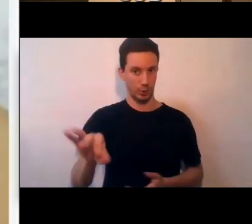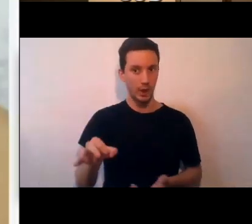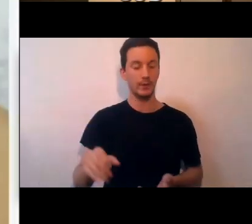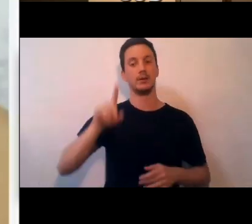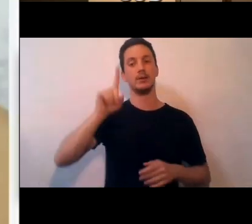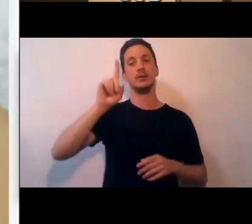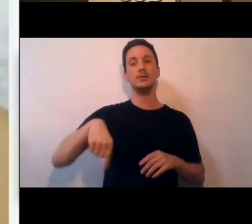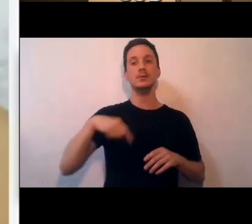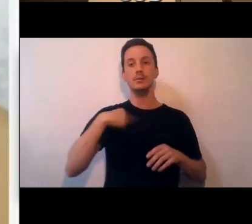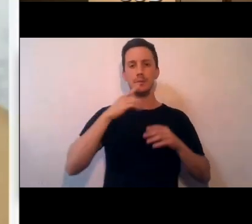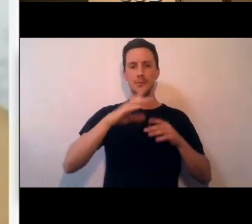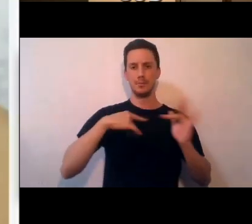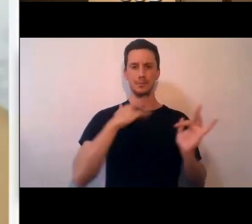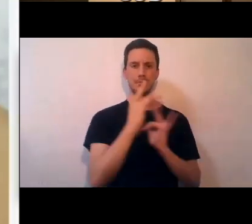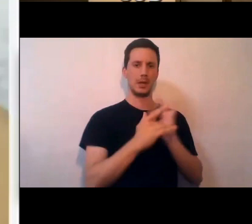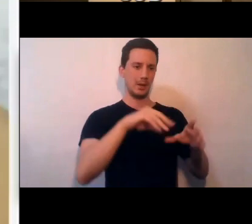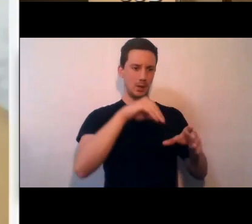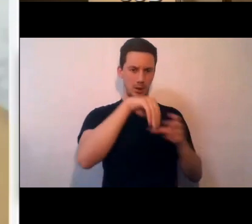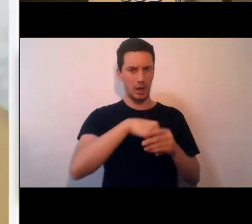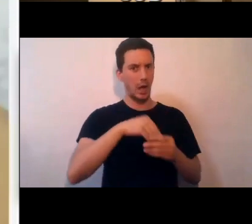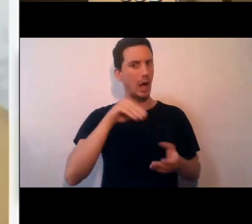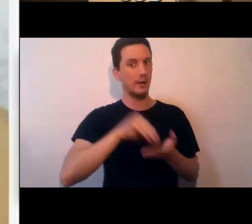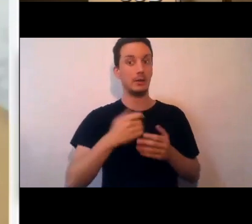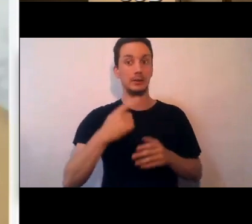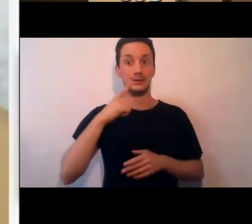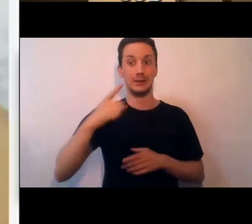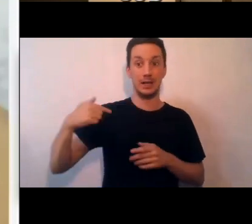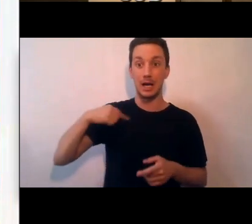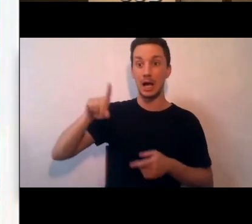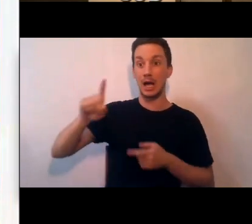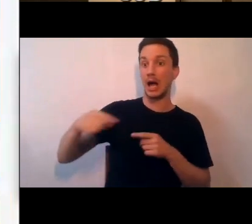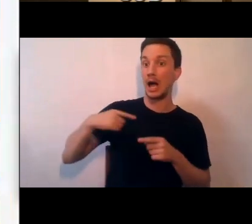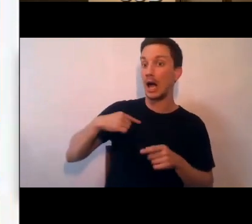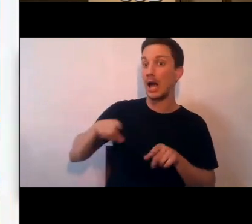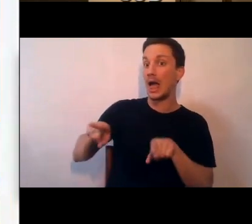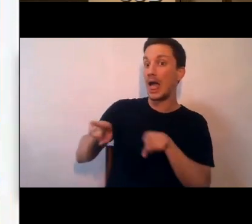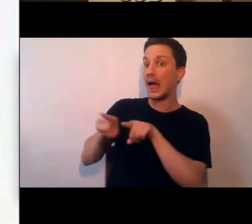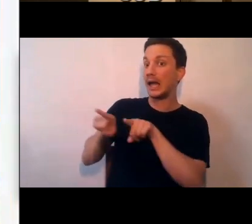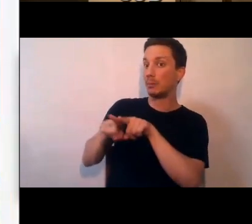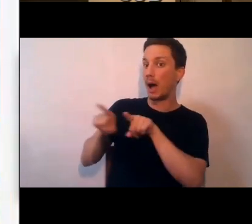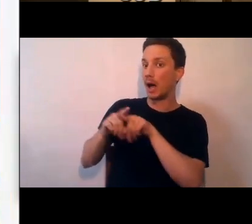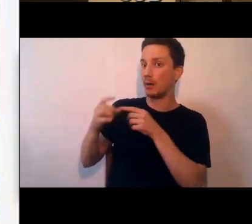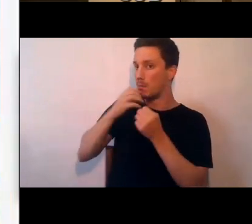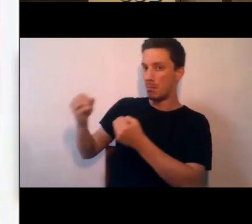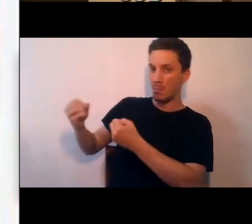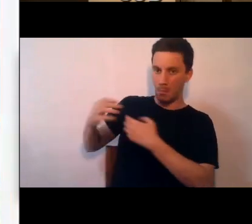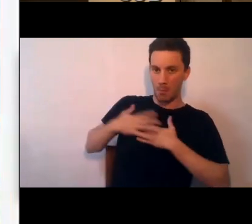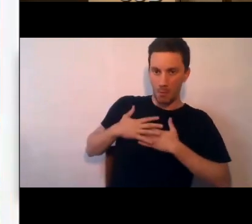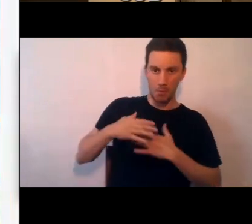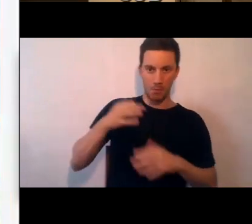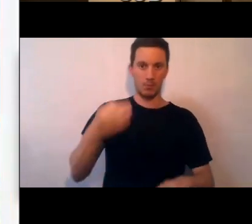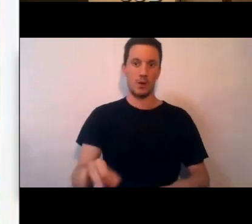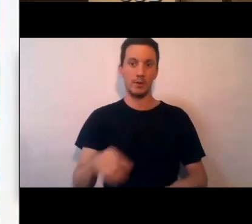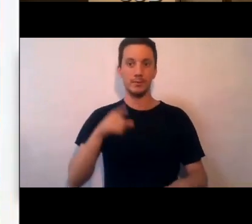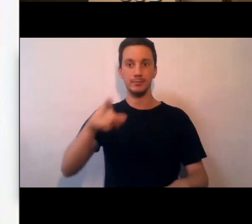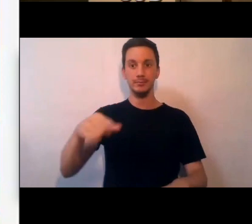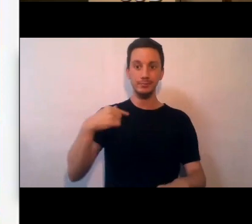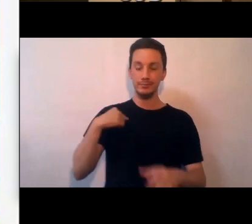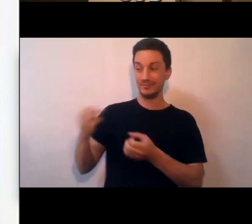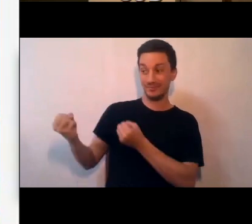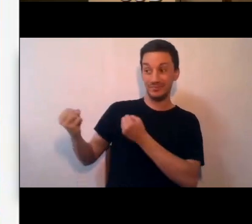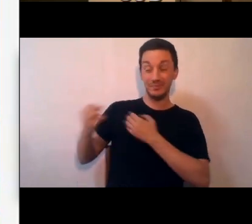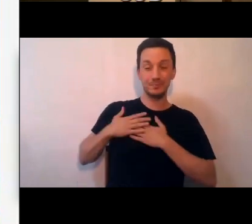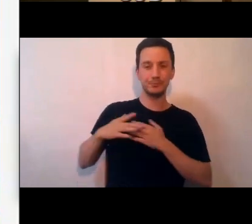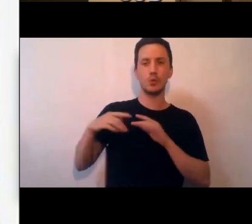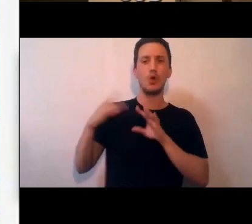aunque también lo pueden tener si tiene un hermanito, ¿no?, que se lo contagie. La transmisión es por contacto directo o